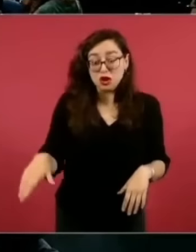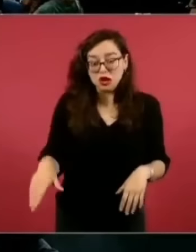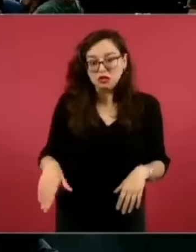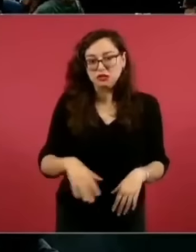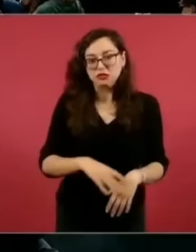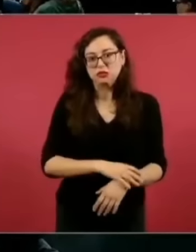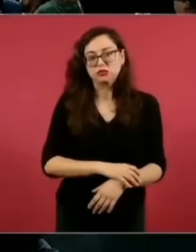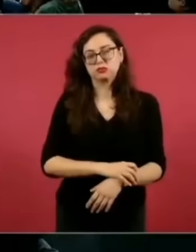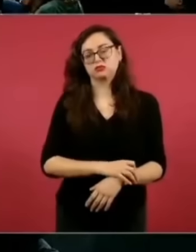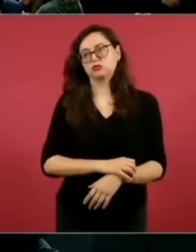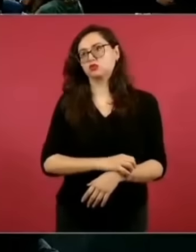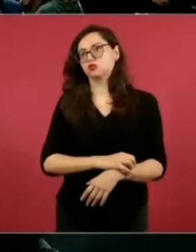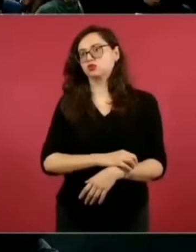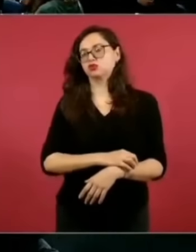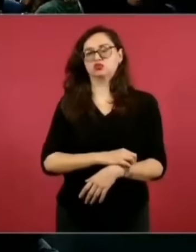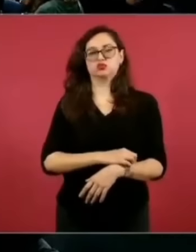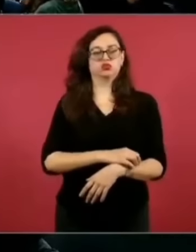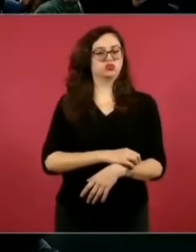esa bala,